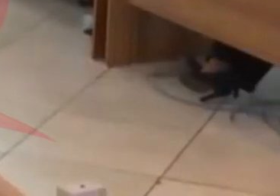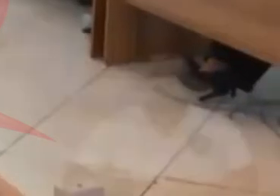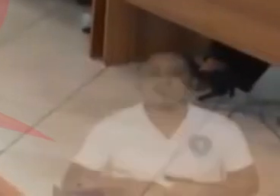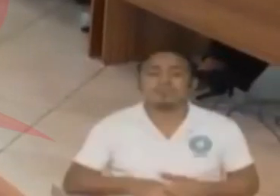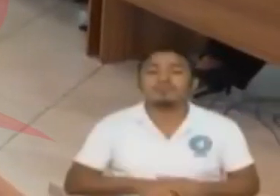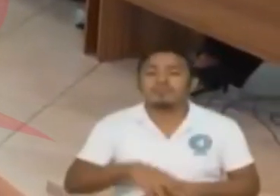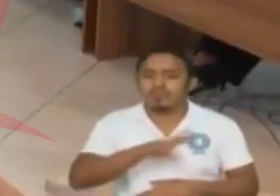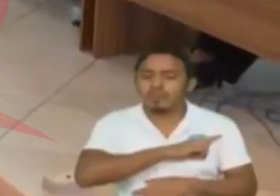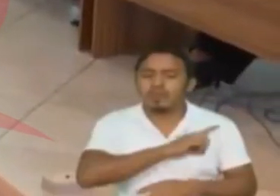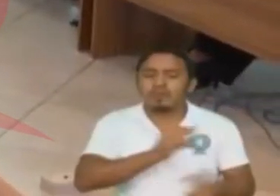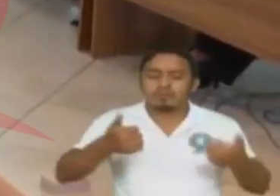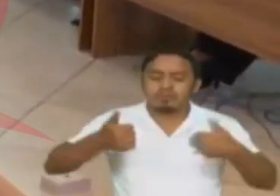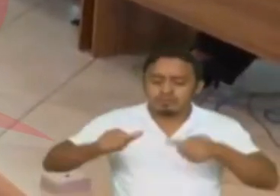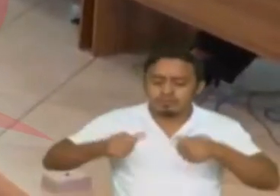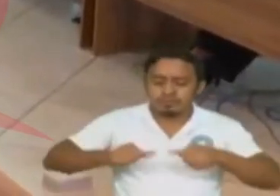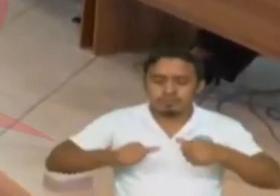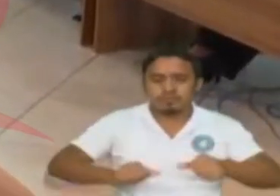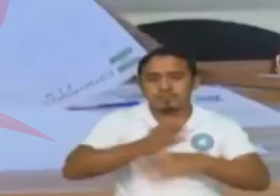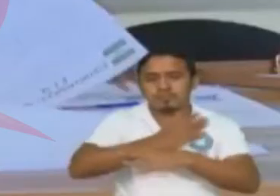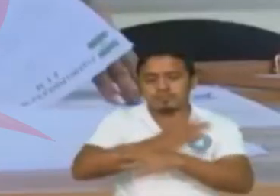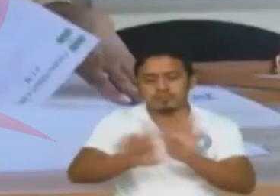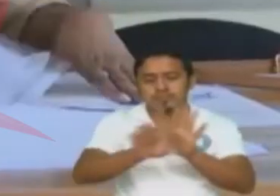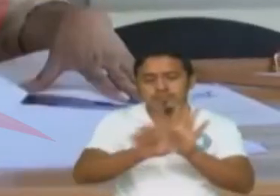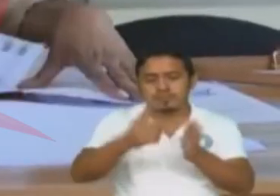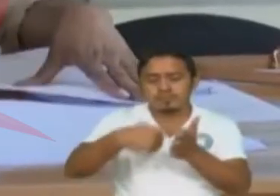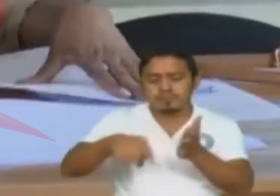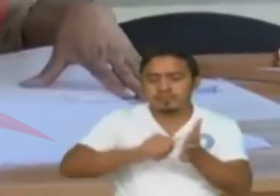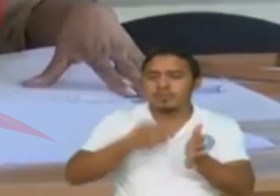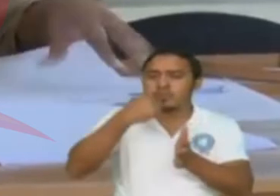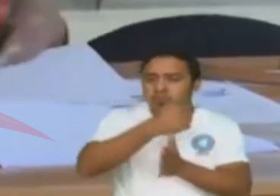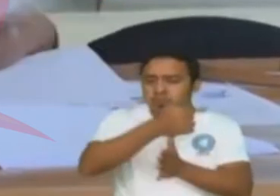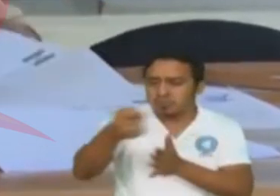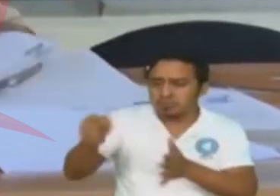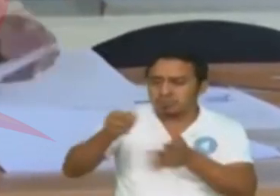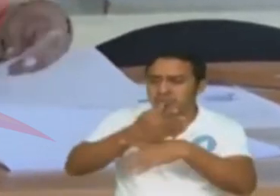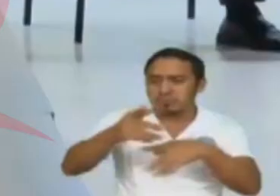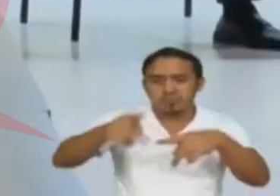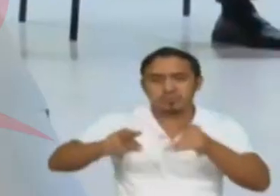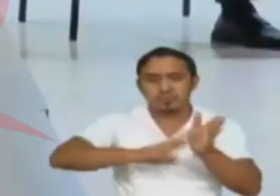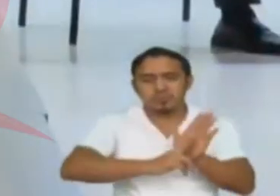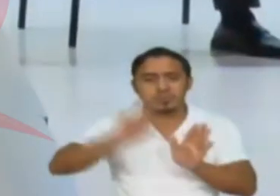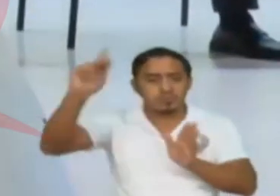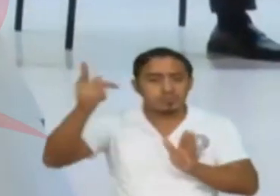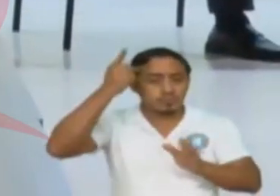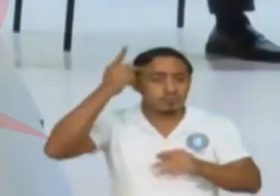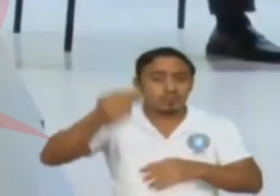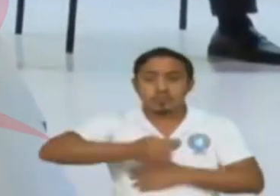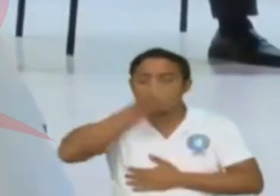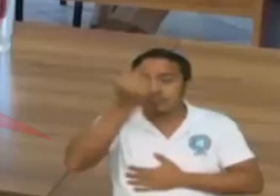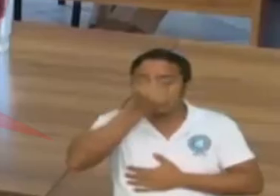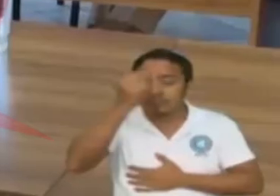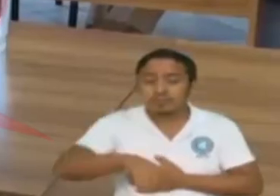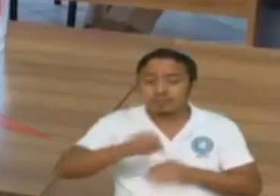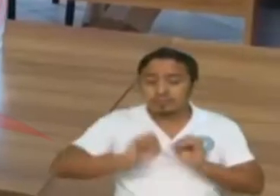Son 15 partidos políticos los que hasta el momento han comparecido ante la Comisión Especial de la Asamblea Nacional, que está consultando